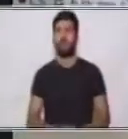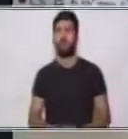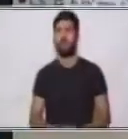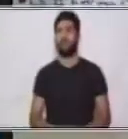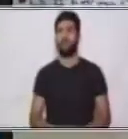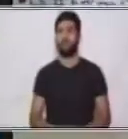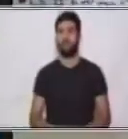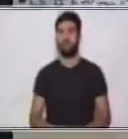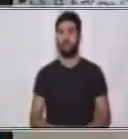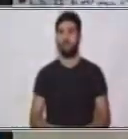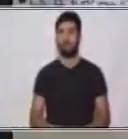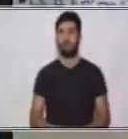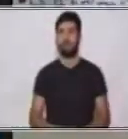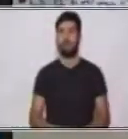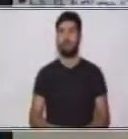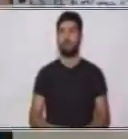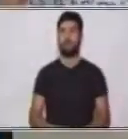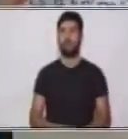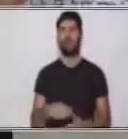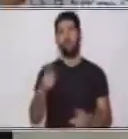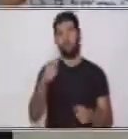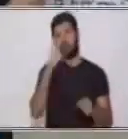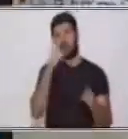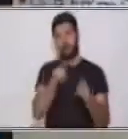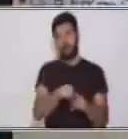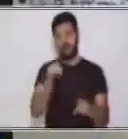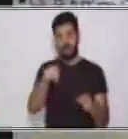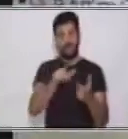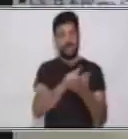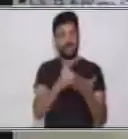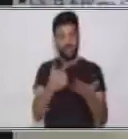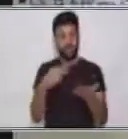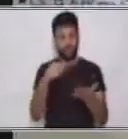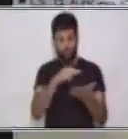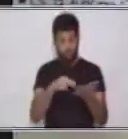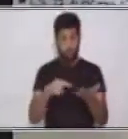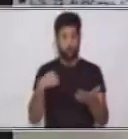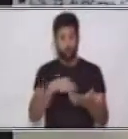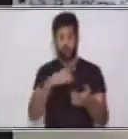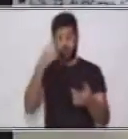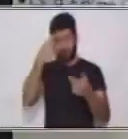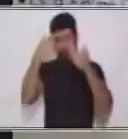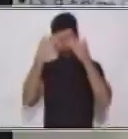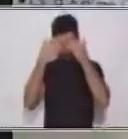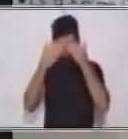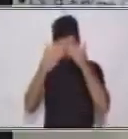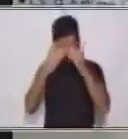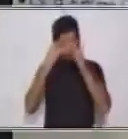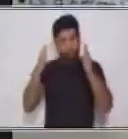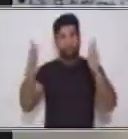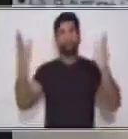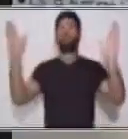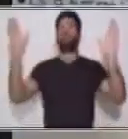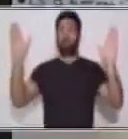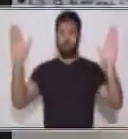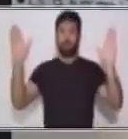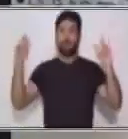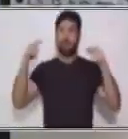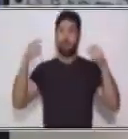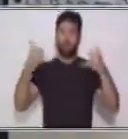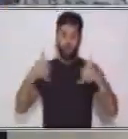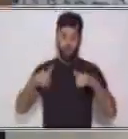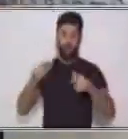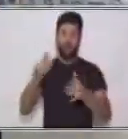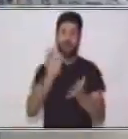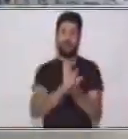la lectura. Y a través de la lectura nosotros podemos ampliar tanto conocimiento que todavía está esperando a